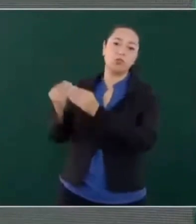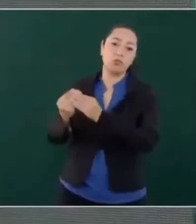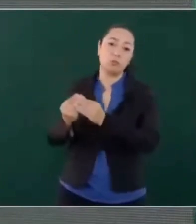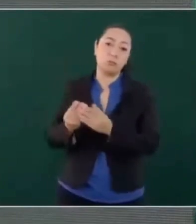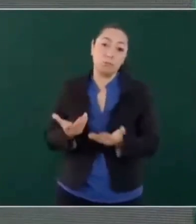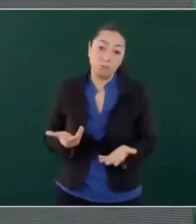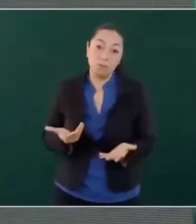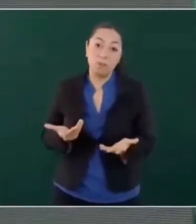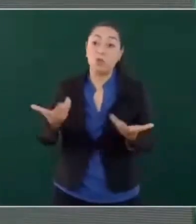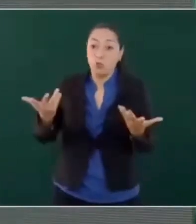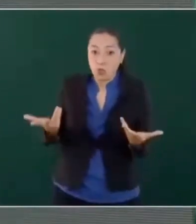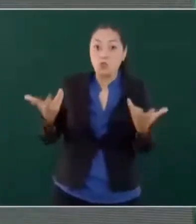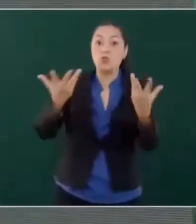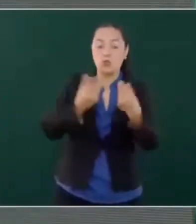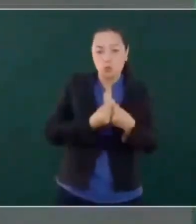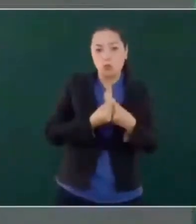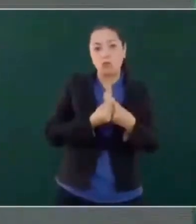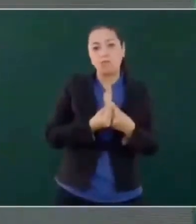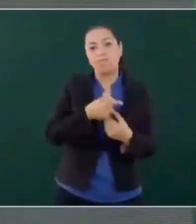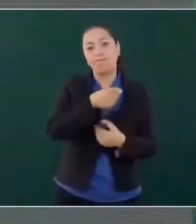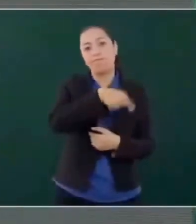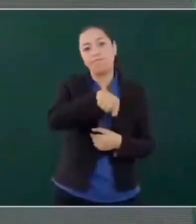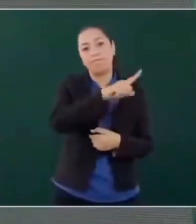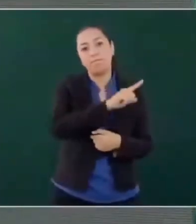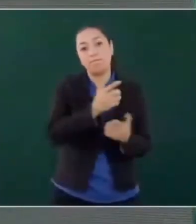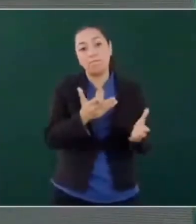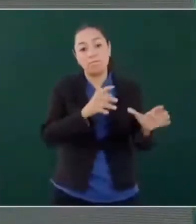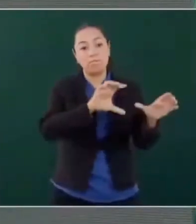junto con la oligarquía,